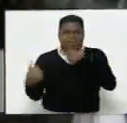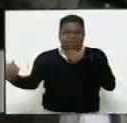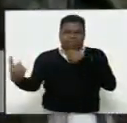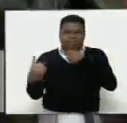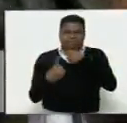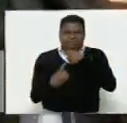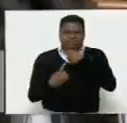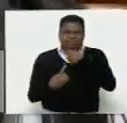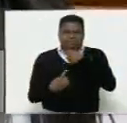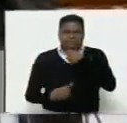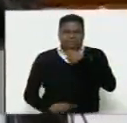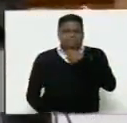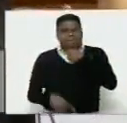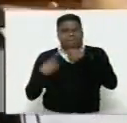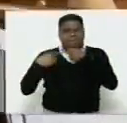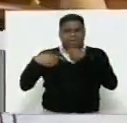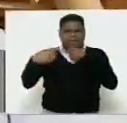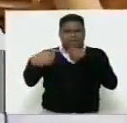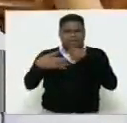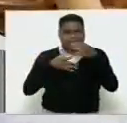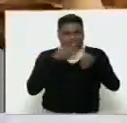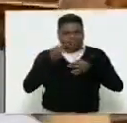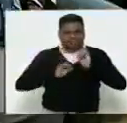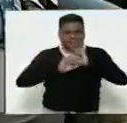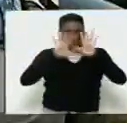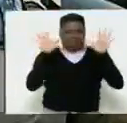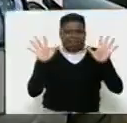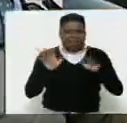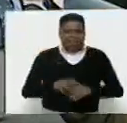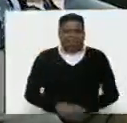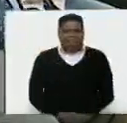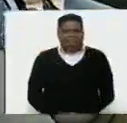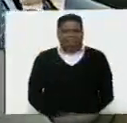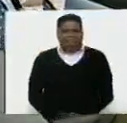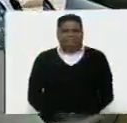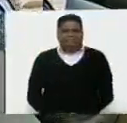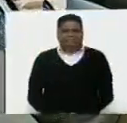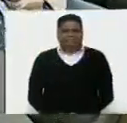Nacional Constituyente de este decreto tan importante.